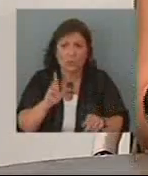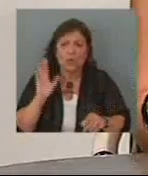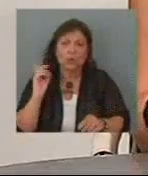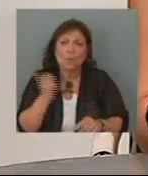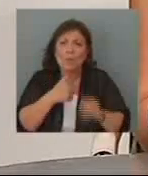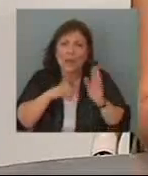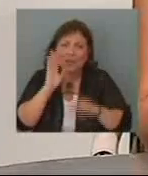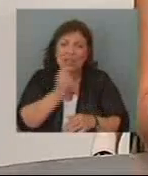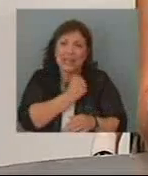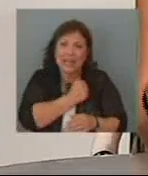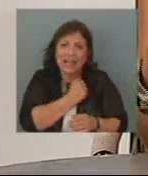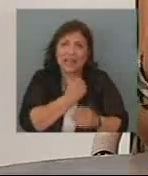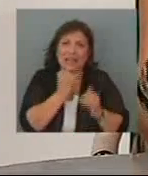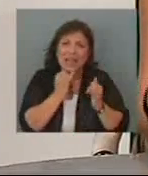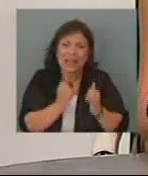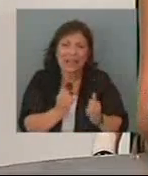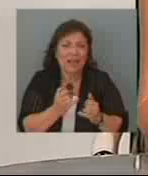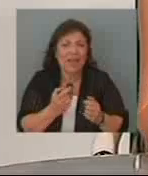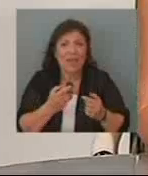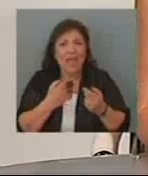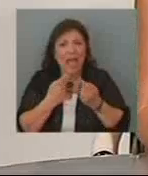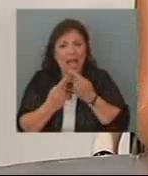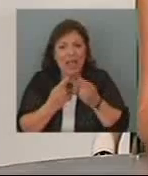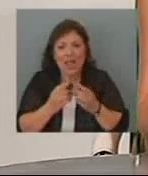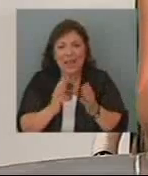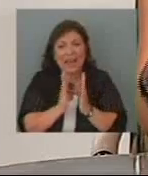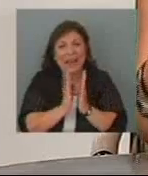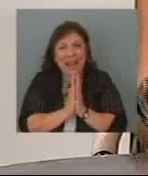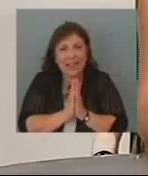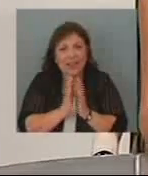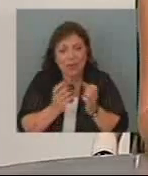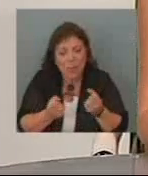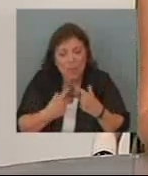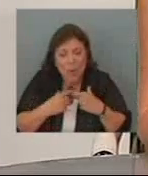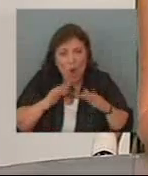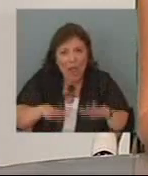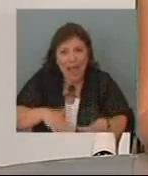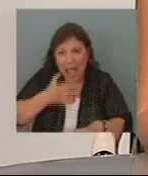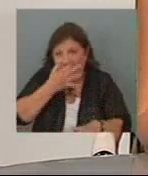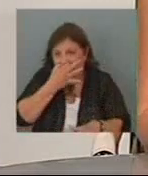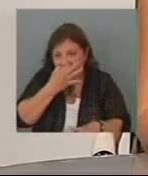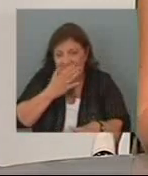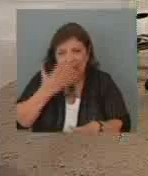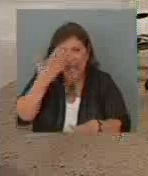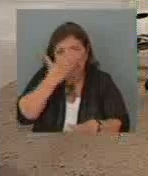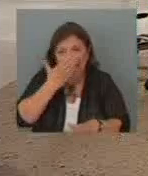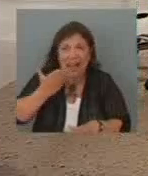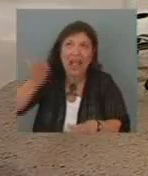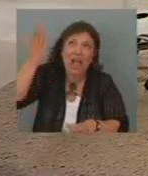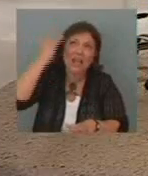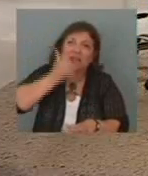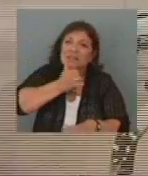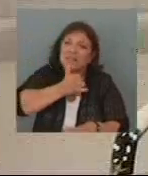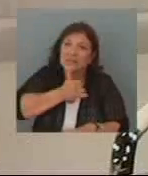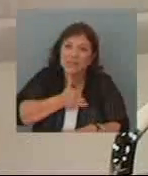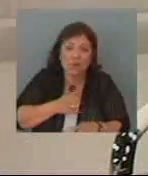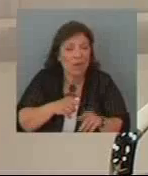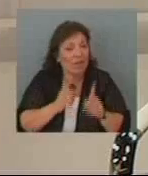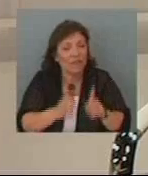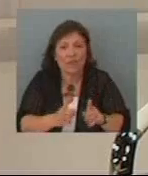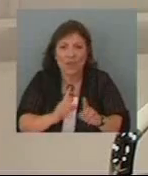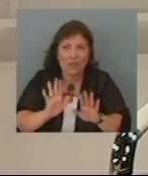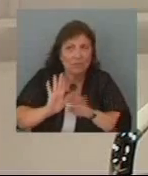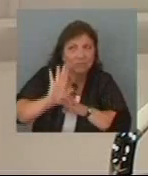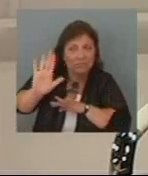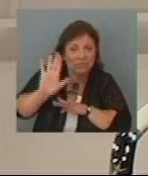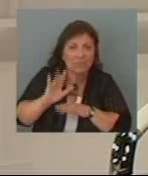cristianos y animistas, es decir, practican religiones propias del África negra tribal. ¿Qué pasa con esos conflictos que a veces suelen no